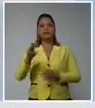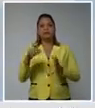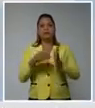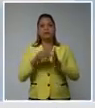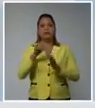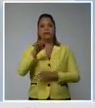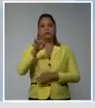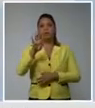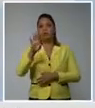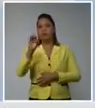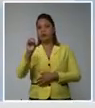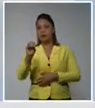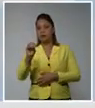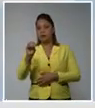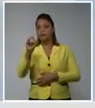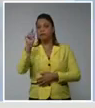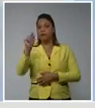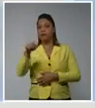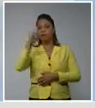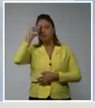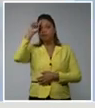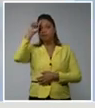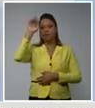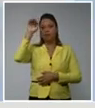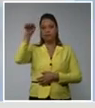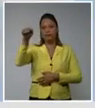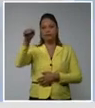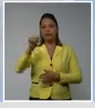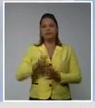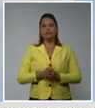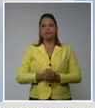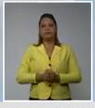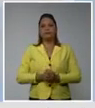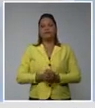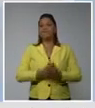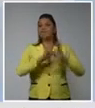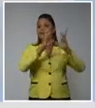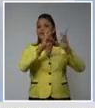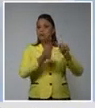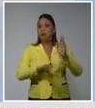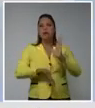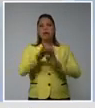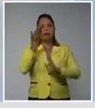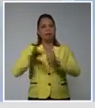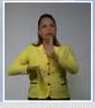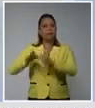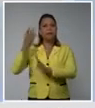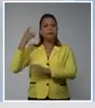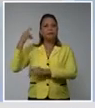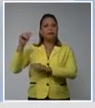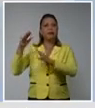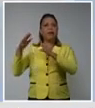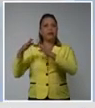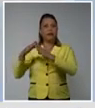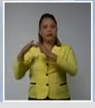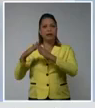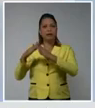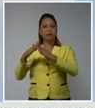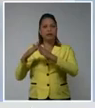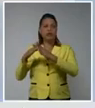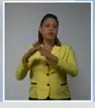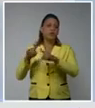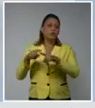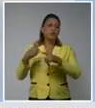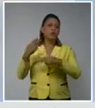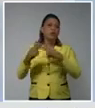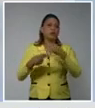23.140 pacientes ingresados. Un número de altas que se han ido dando nos ha permitido tanto